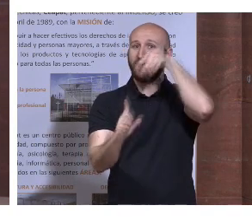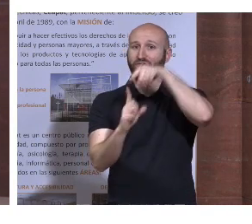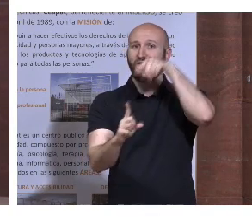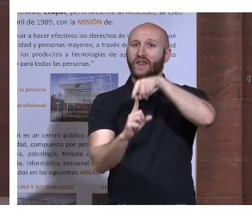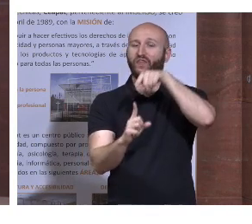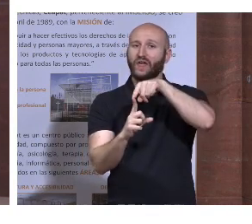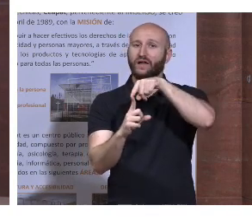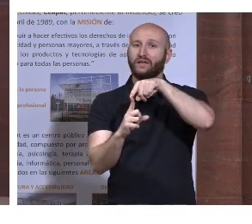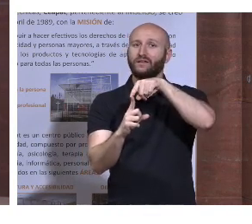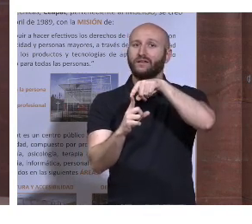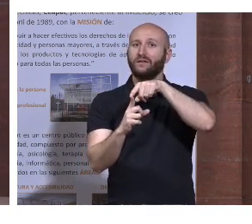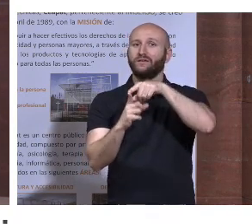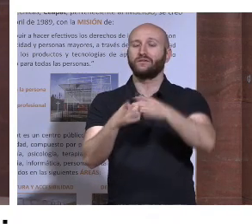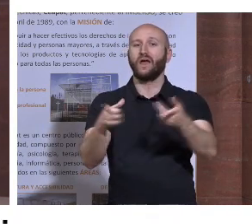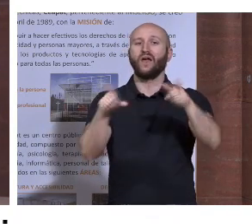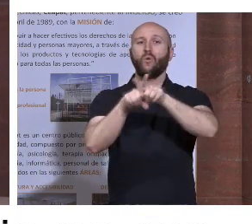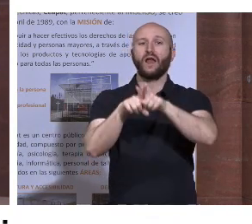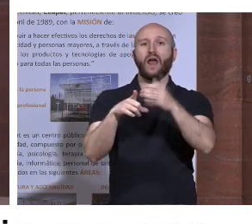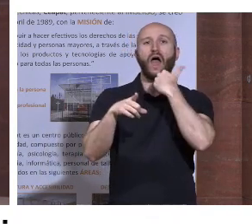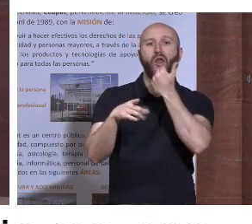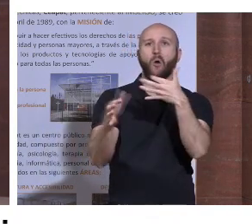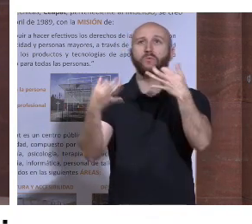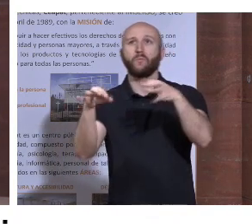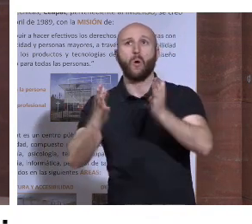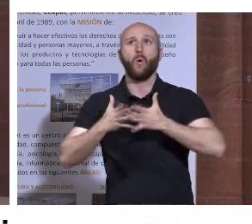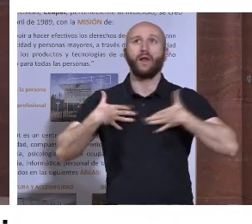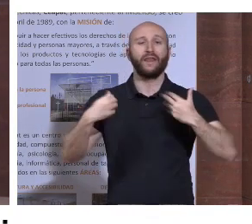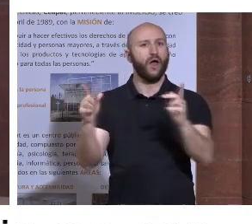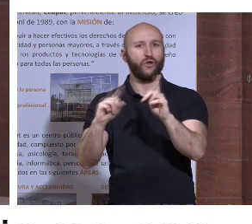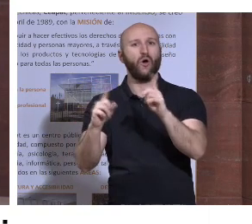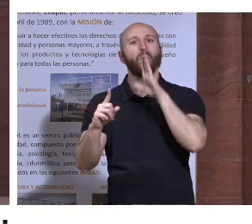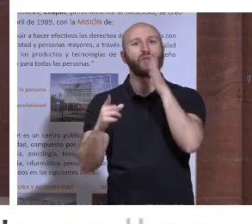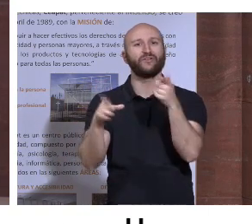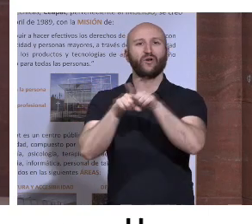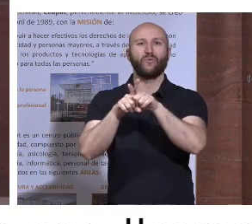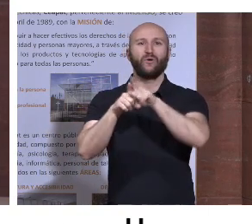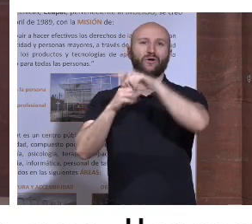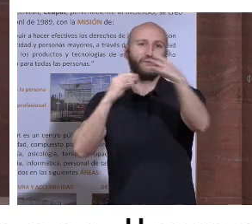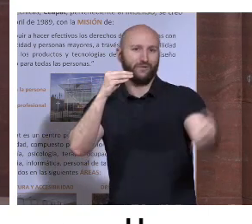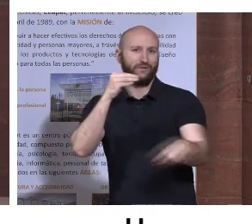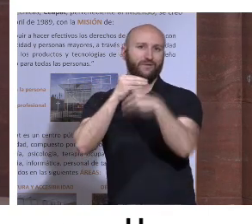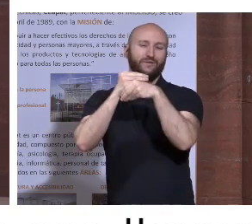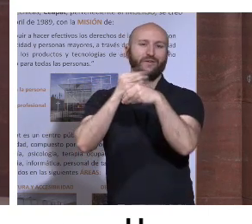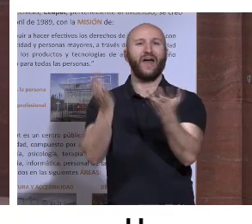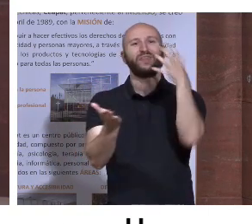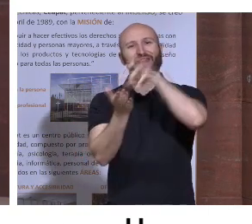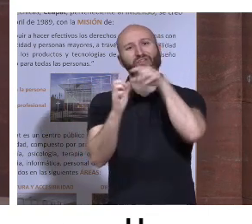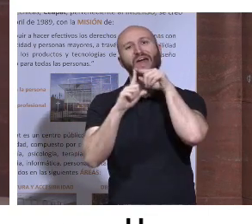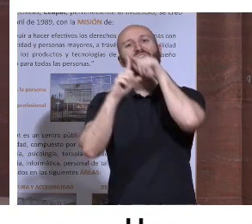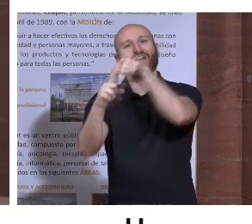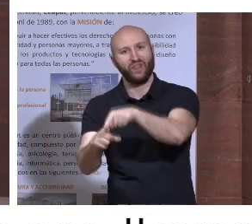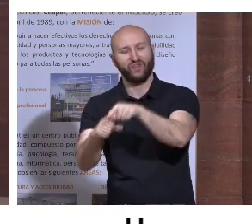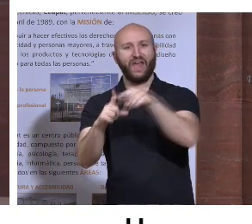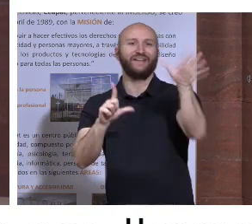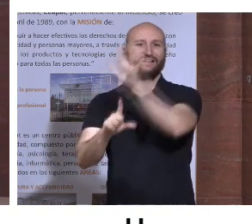son cualquier tipo de dispositivo, por eso llevan el apellido de centros de referencia estatal, por